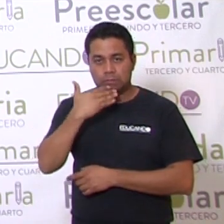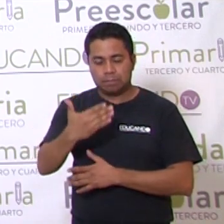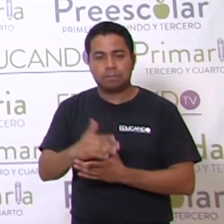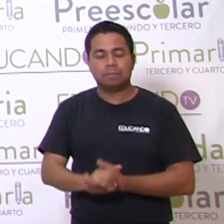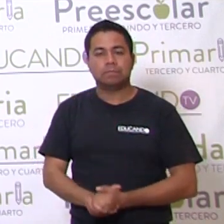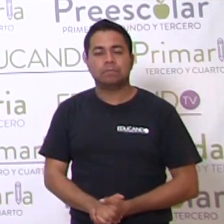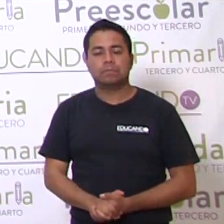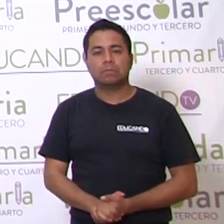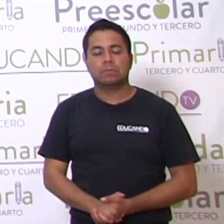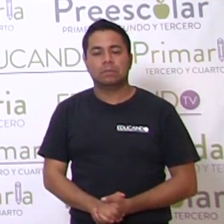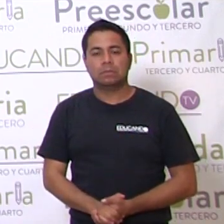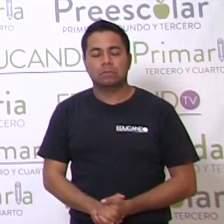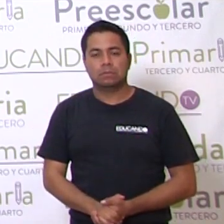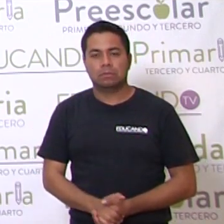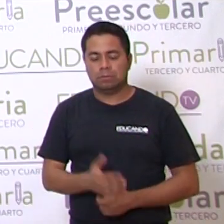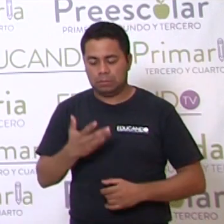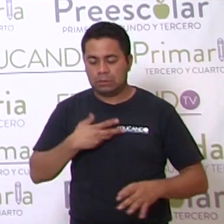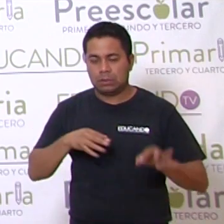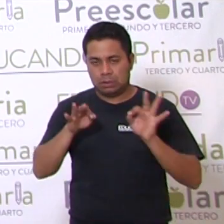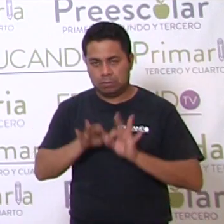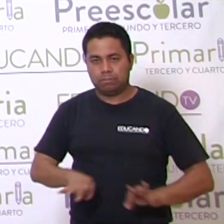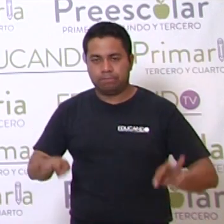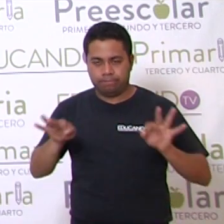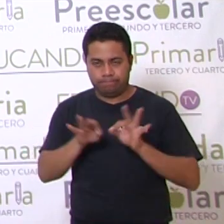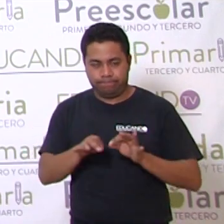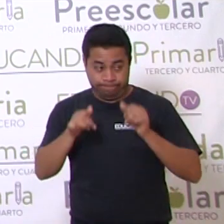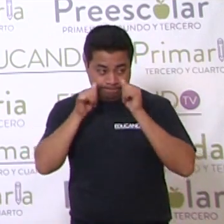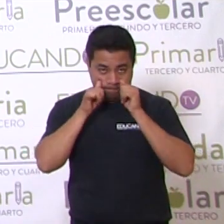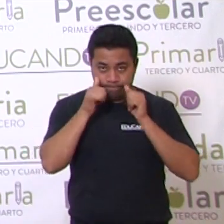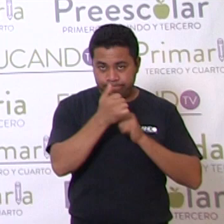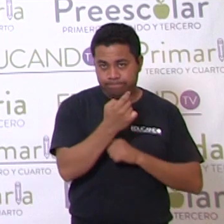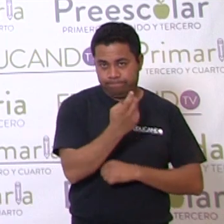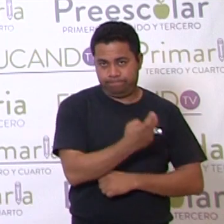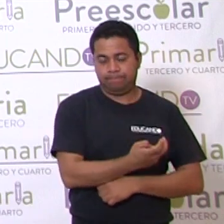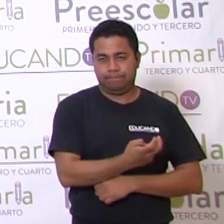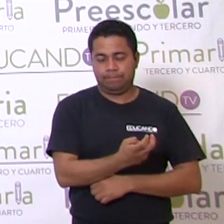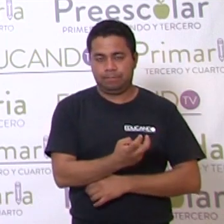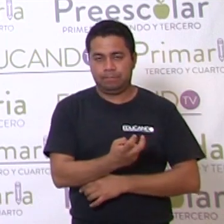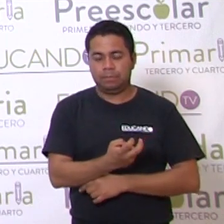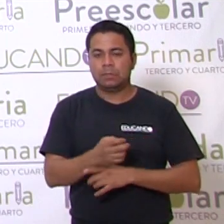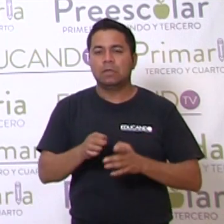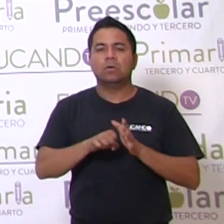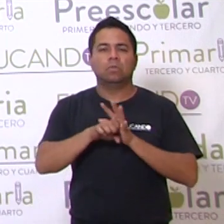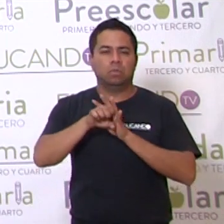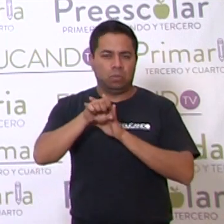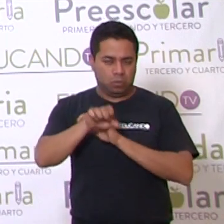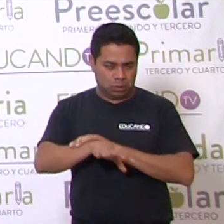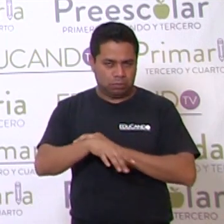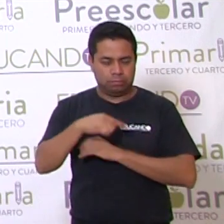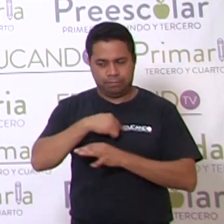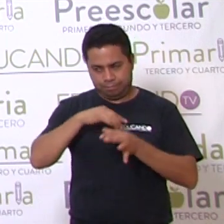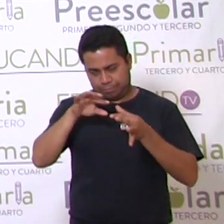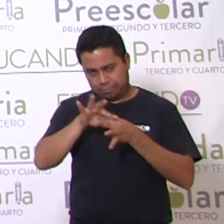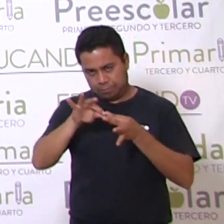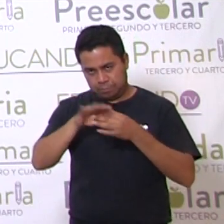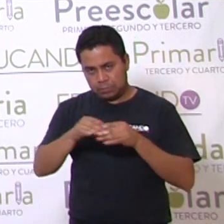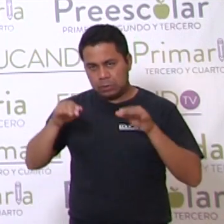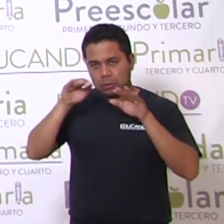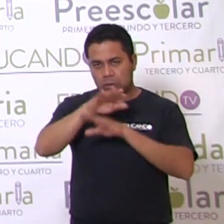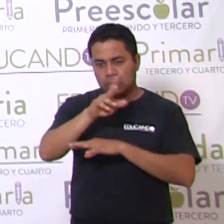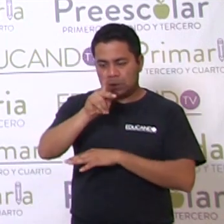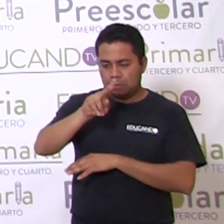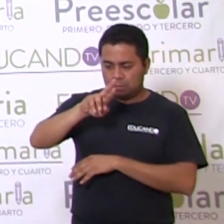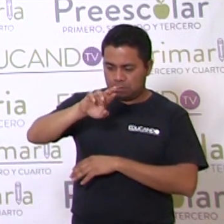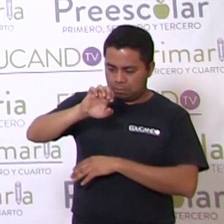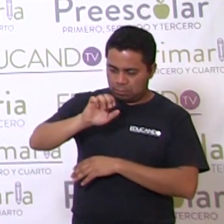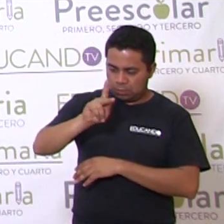Es importante tomar en cuenta esta parte. Si estamos hablando de lo que son